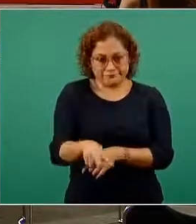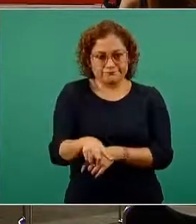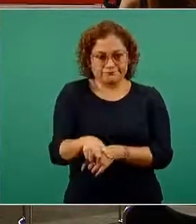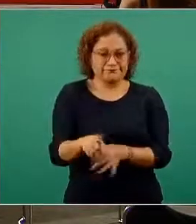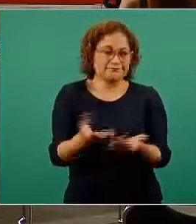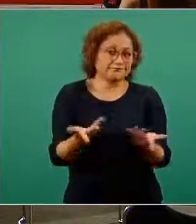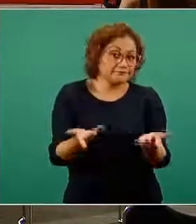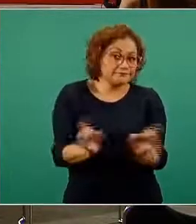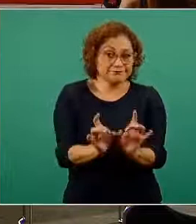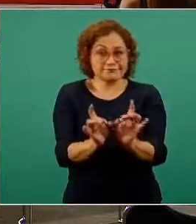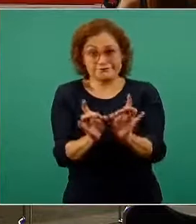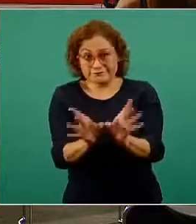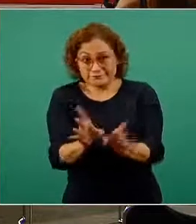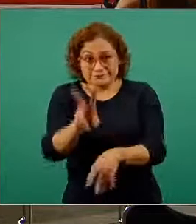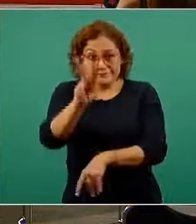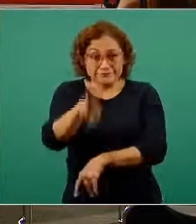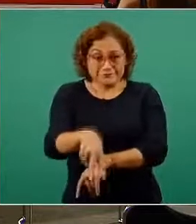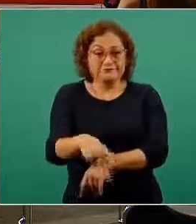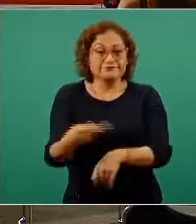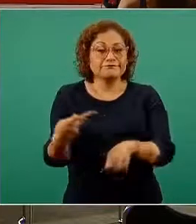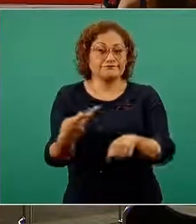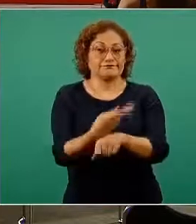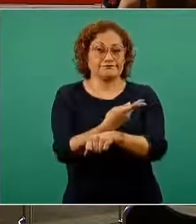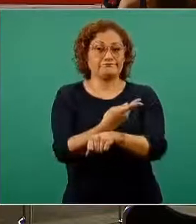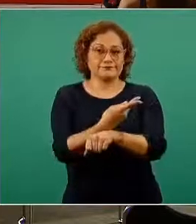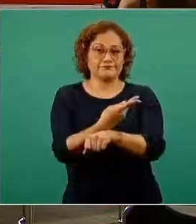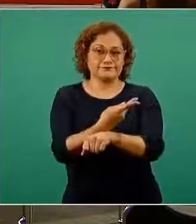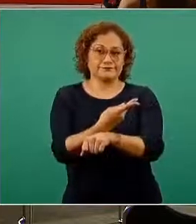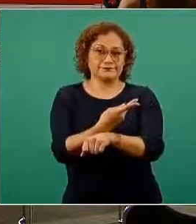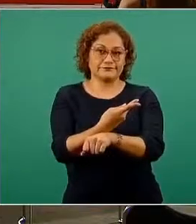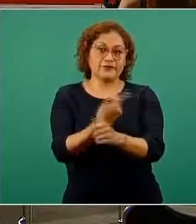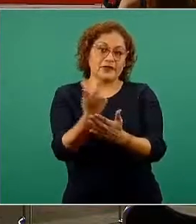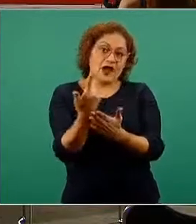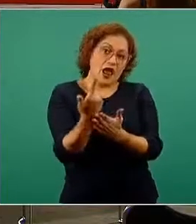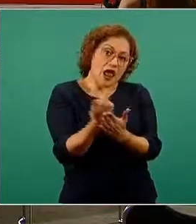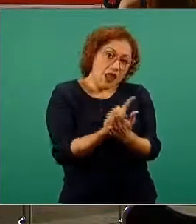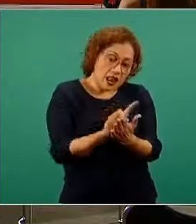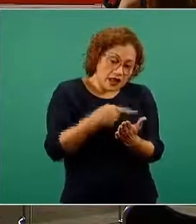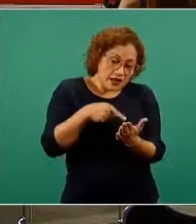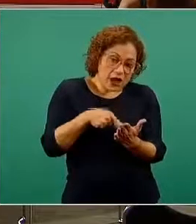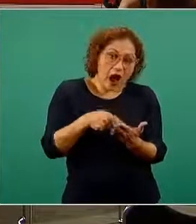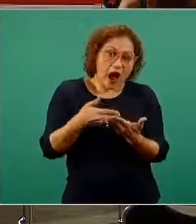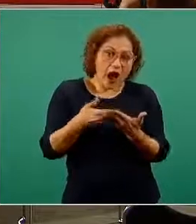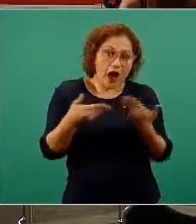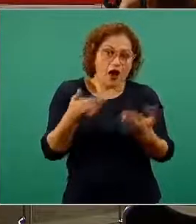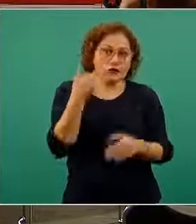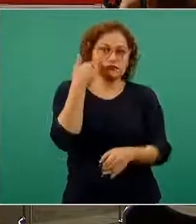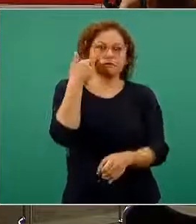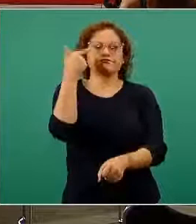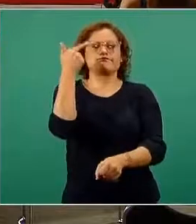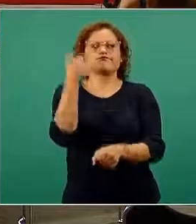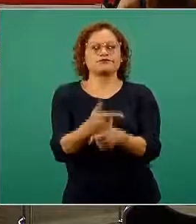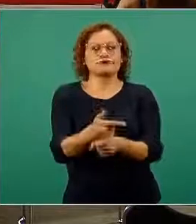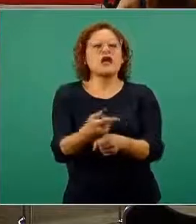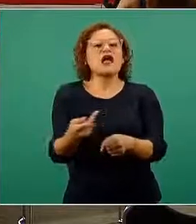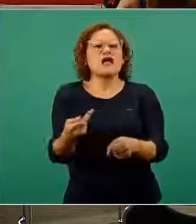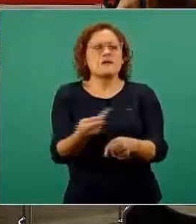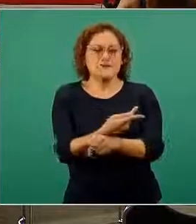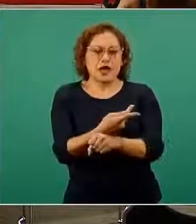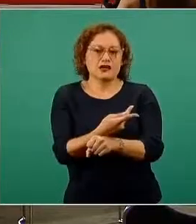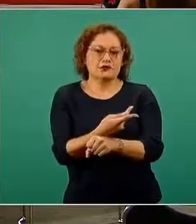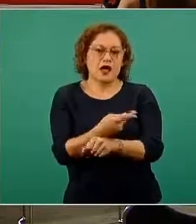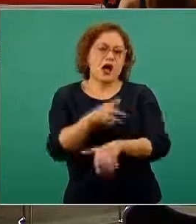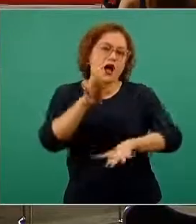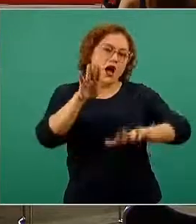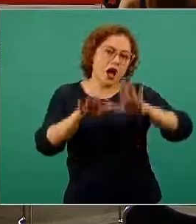inconveniente o muy inconveniente que este asunto de los listados nos ha revelado, que es las contrataciones,